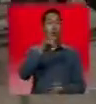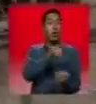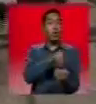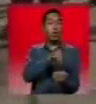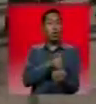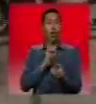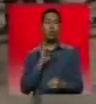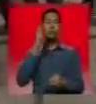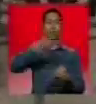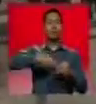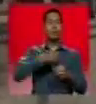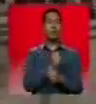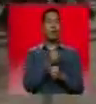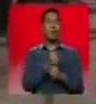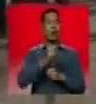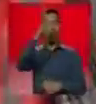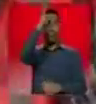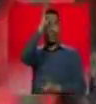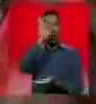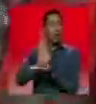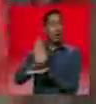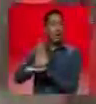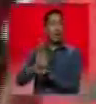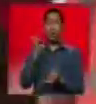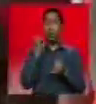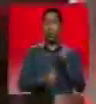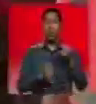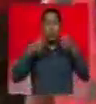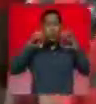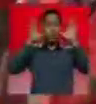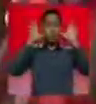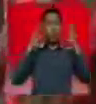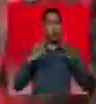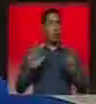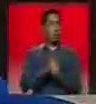del IES que esperan culminar este diciembre. Mario Pinto, Gama Noticias.